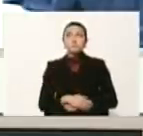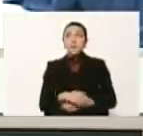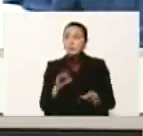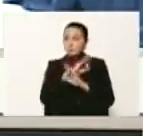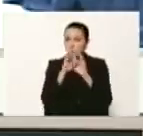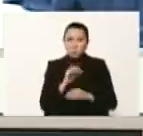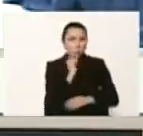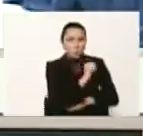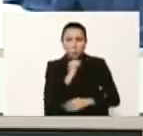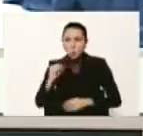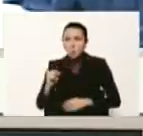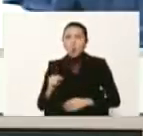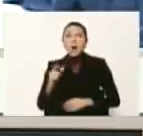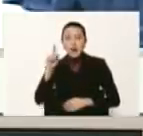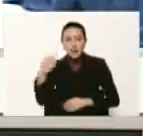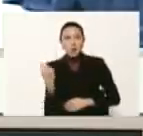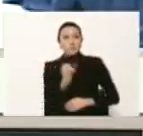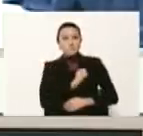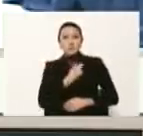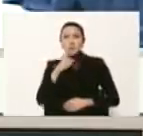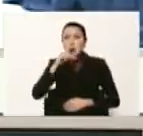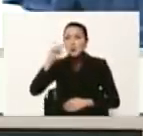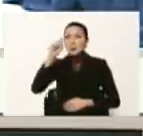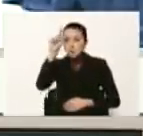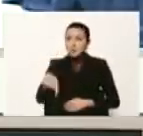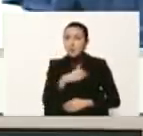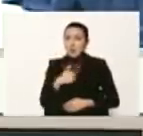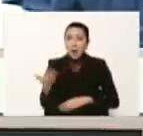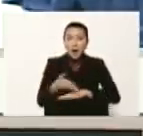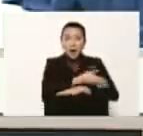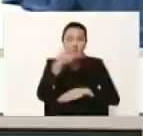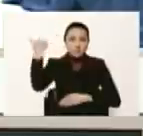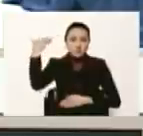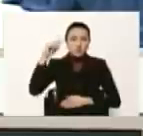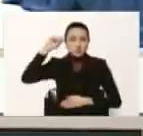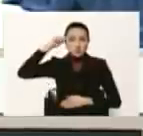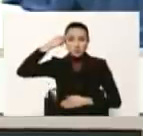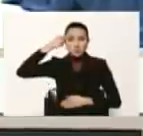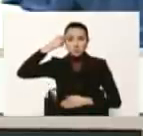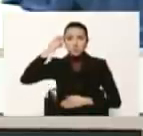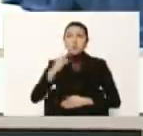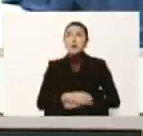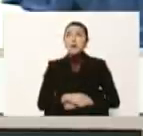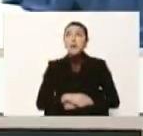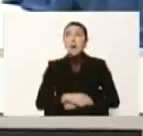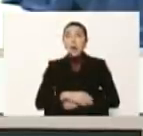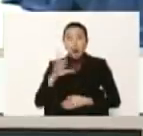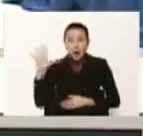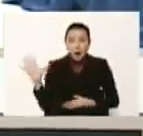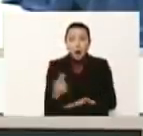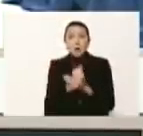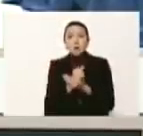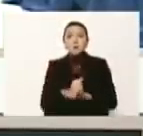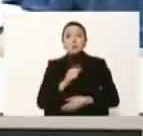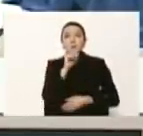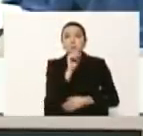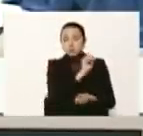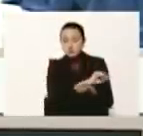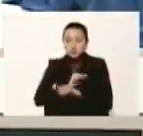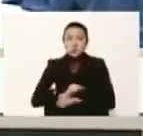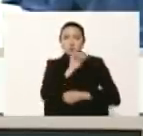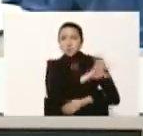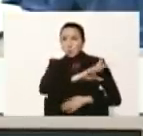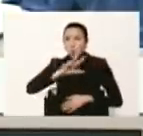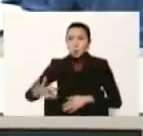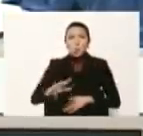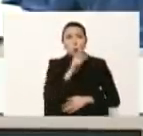magnicidio del comandante Chávez, recordemos la operación Dactari, donde fueron capturados 54 paramilitares